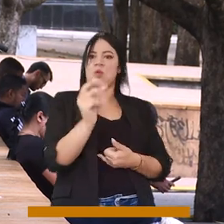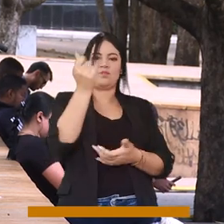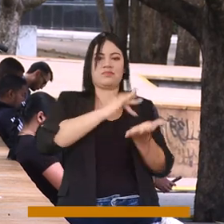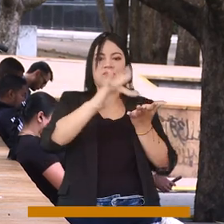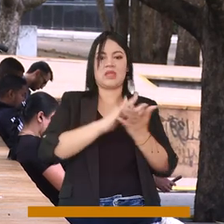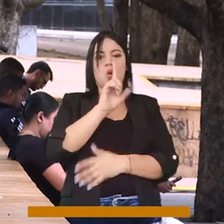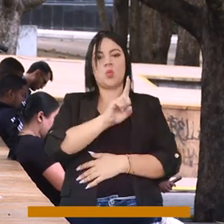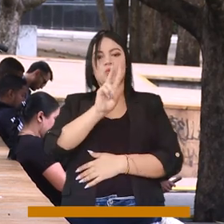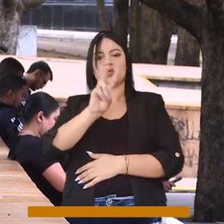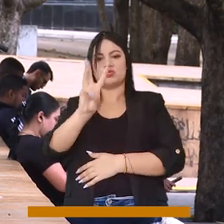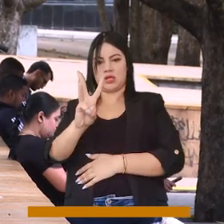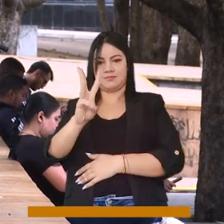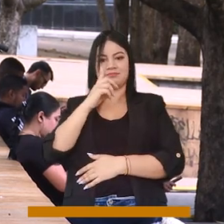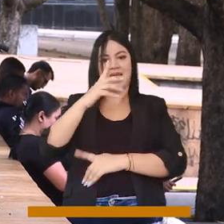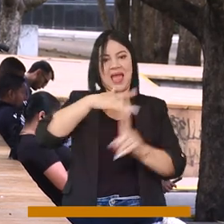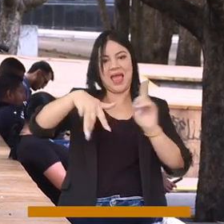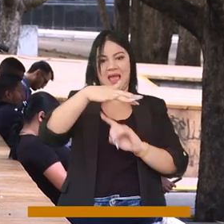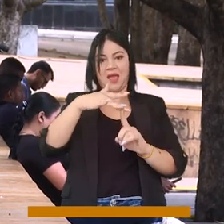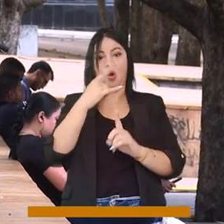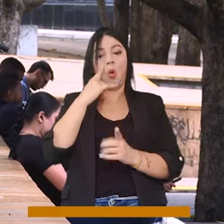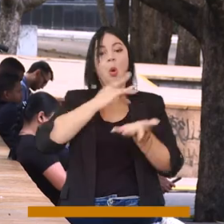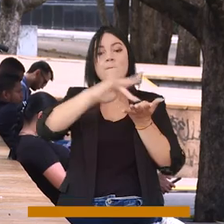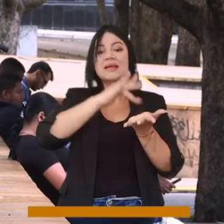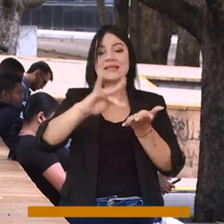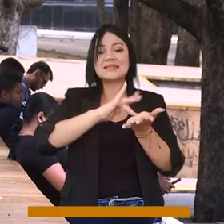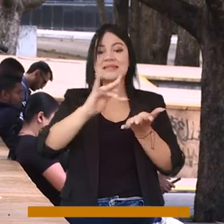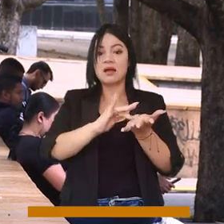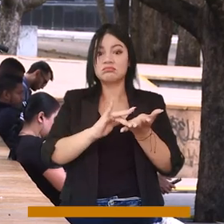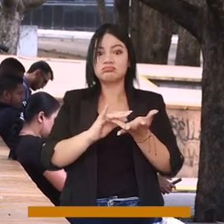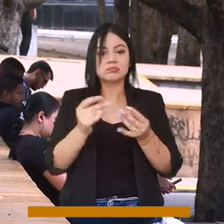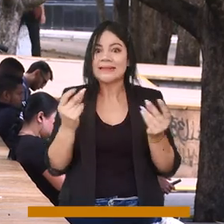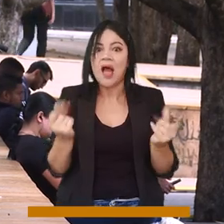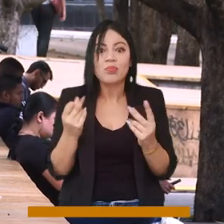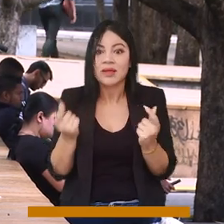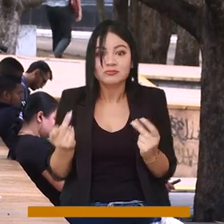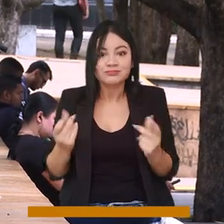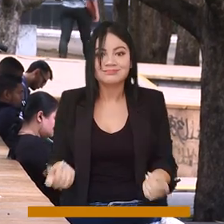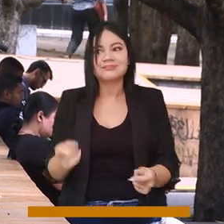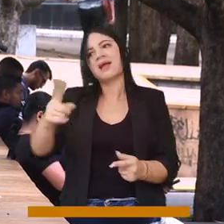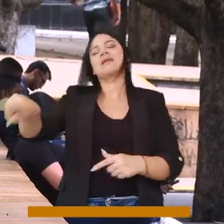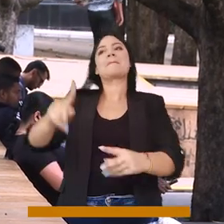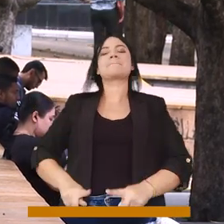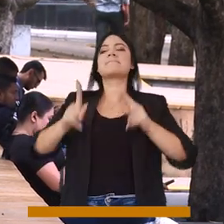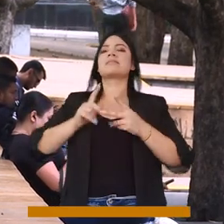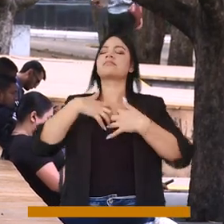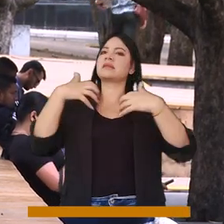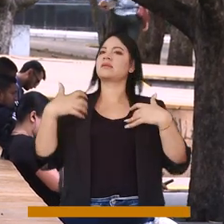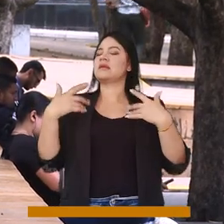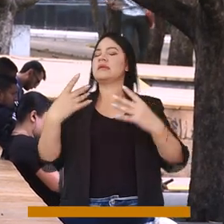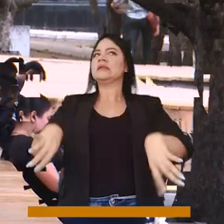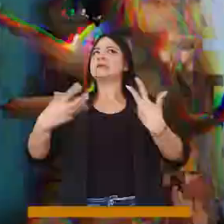casos de emergencia, la línea 123, módulo ambiental, emergencias. Es decir, que si no se actúa